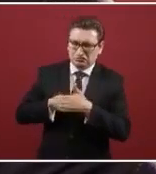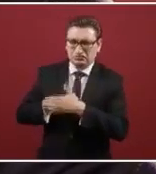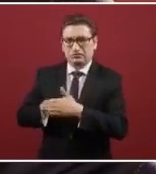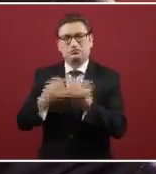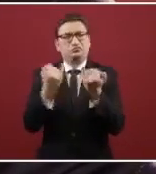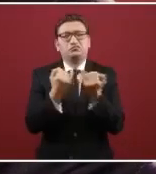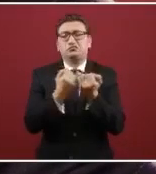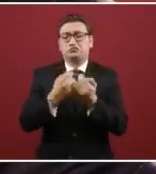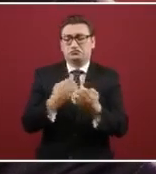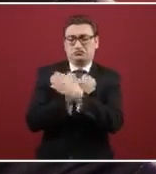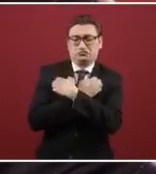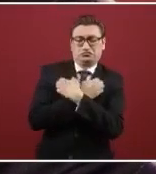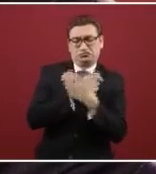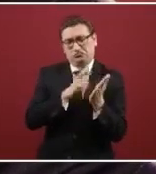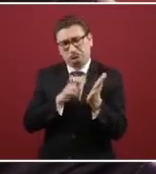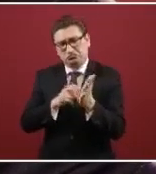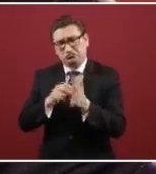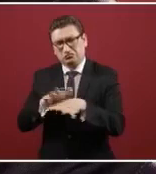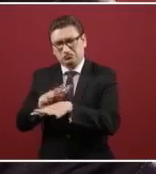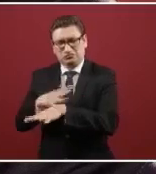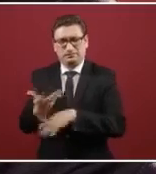reforma educativa.